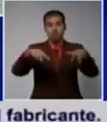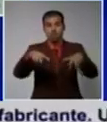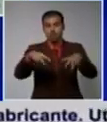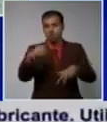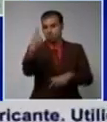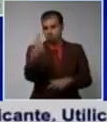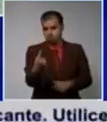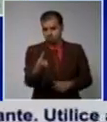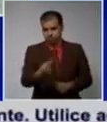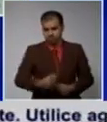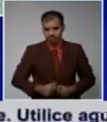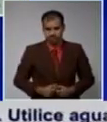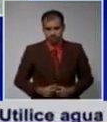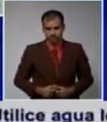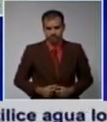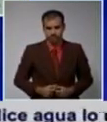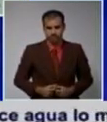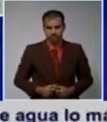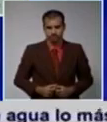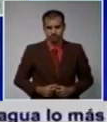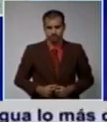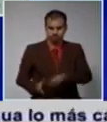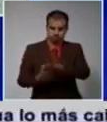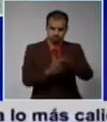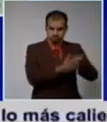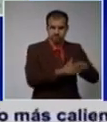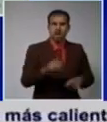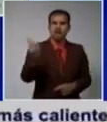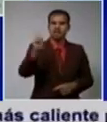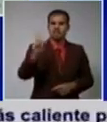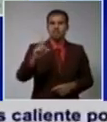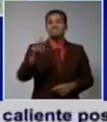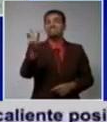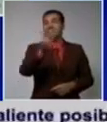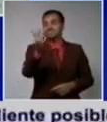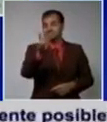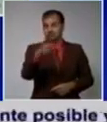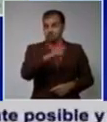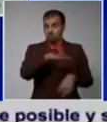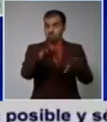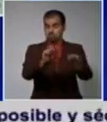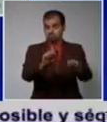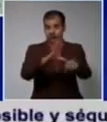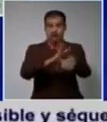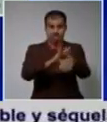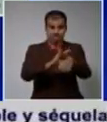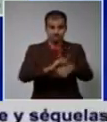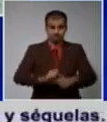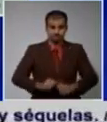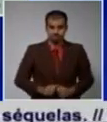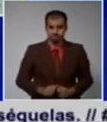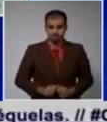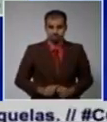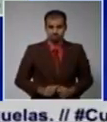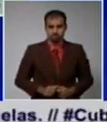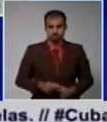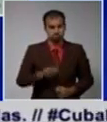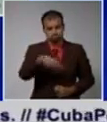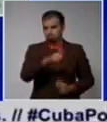uno. Camagüey 33 casos autóctonos ayer. Todavía no logra